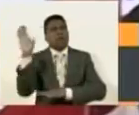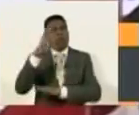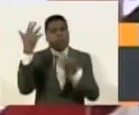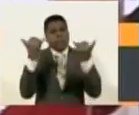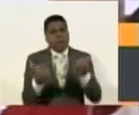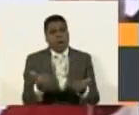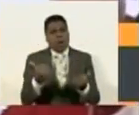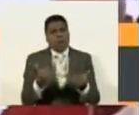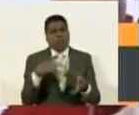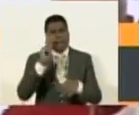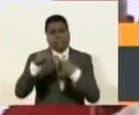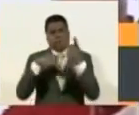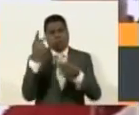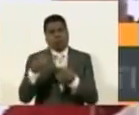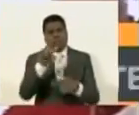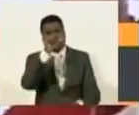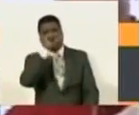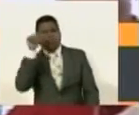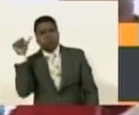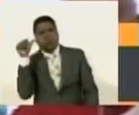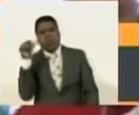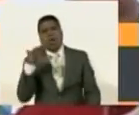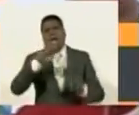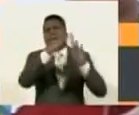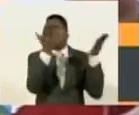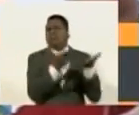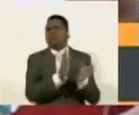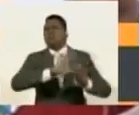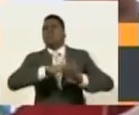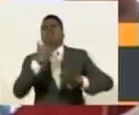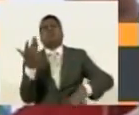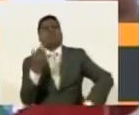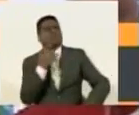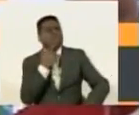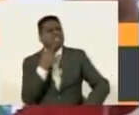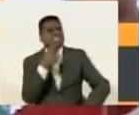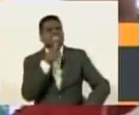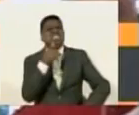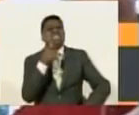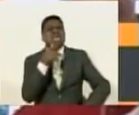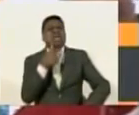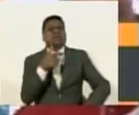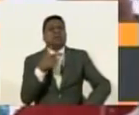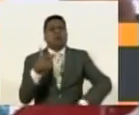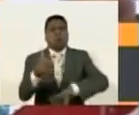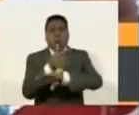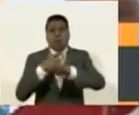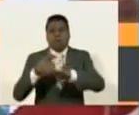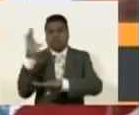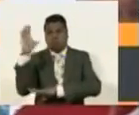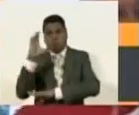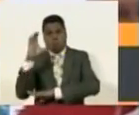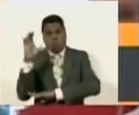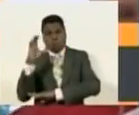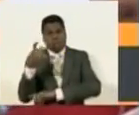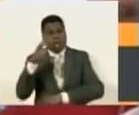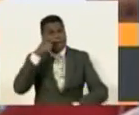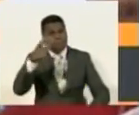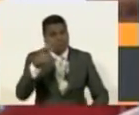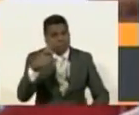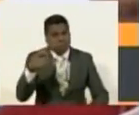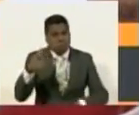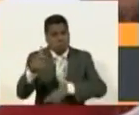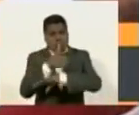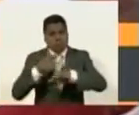día es el mayor productor de droga del mundo? ¿Quiénes gobiernan en Colombia? ¿El pueblo ha gobernado alguna vez en